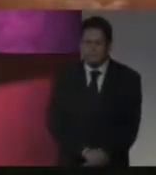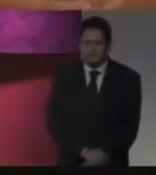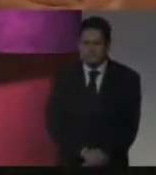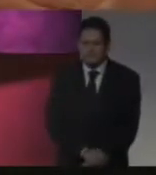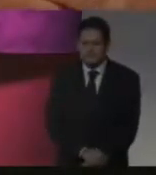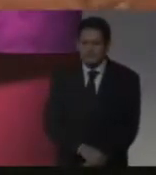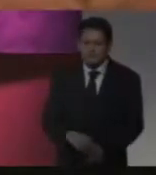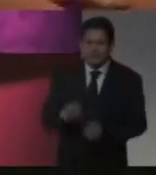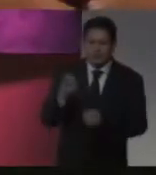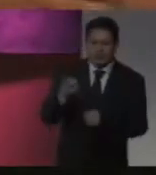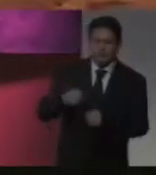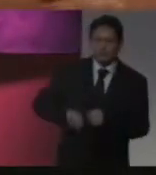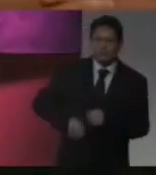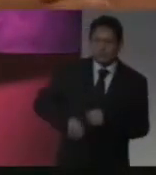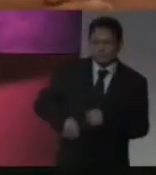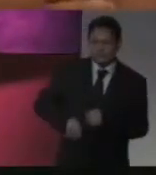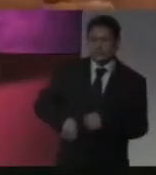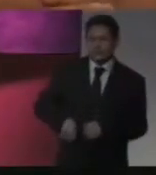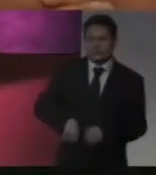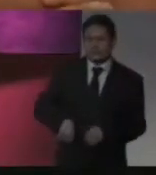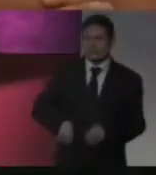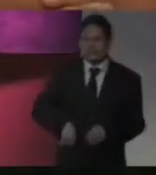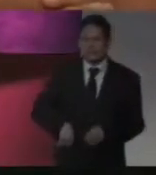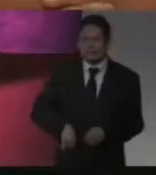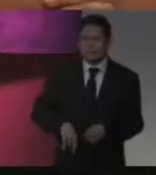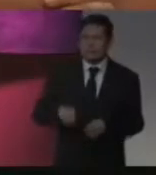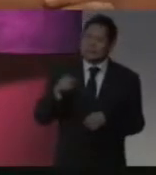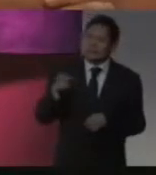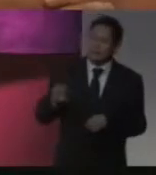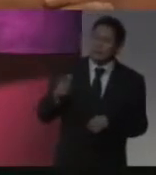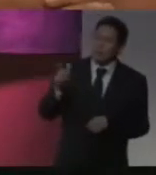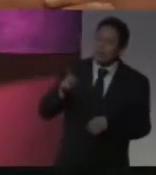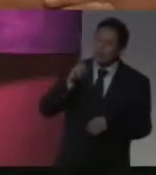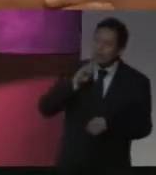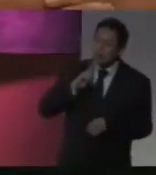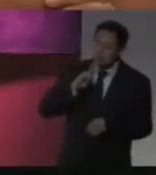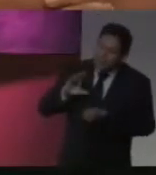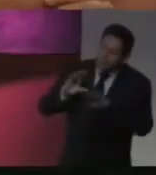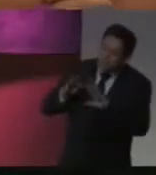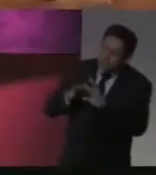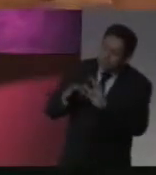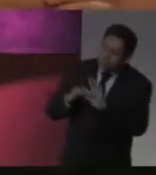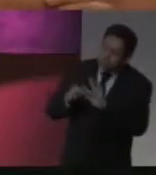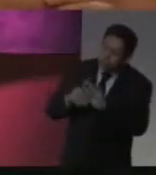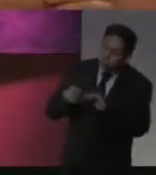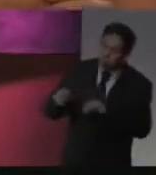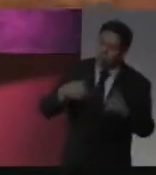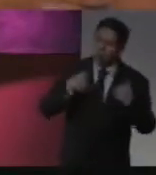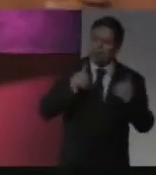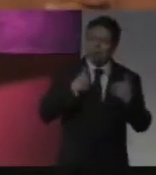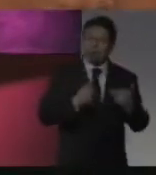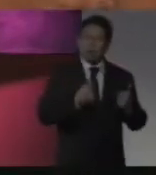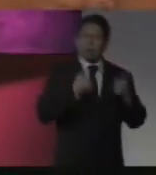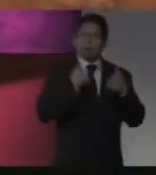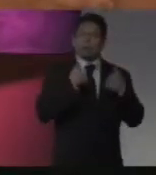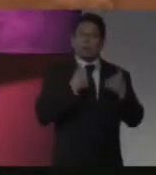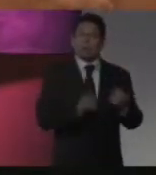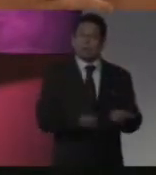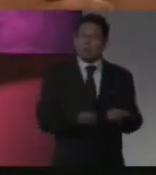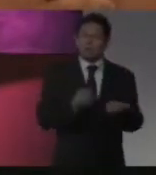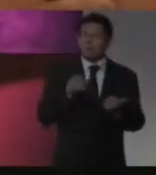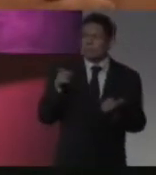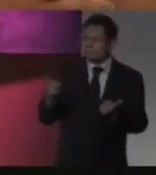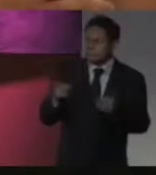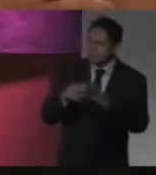decir que este proceso de reflexión y de establecer estrategias y de